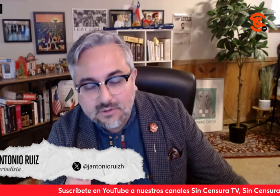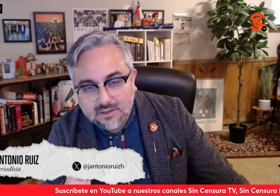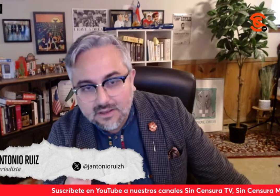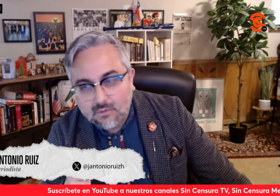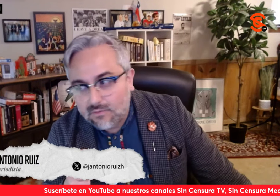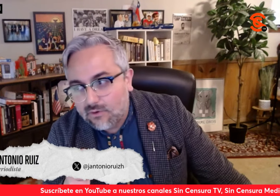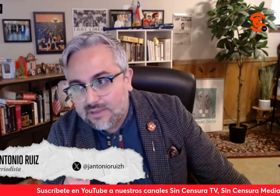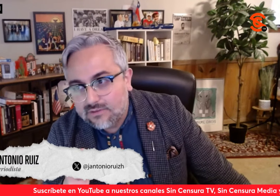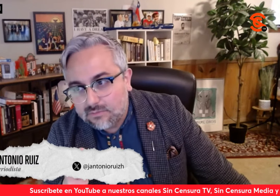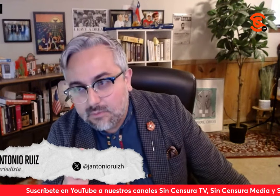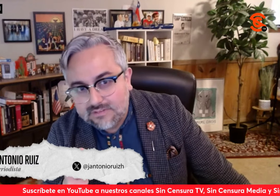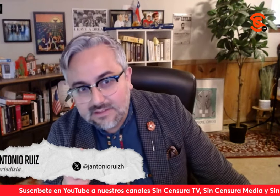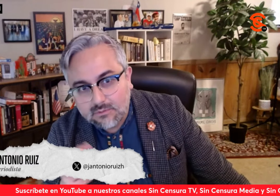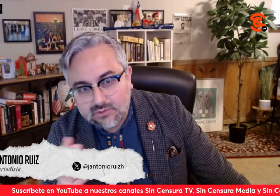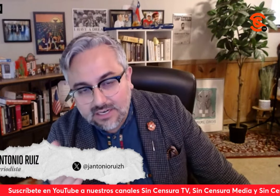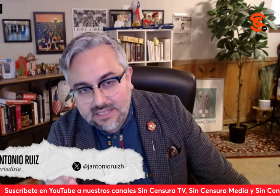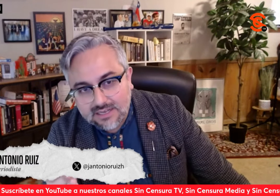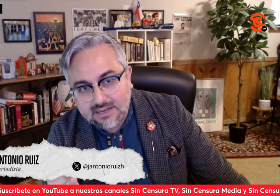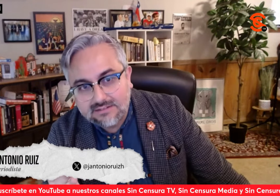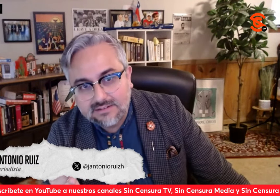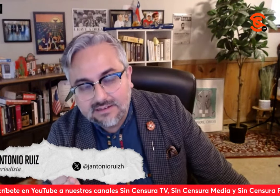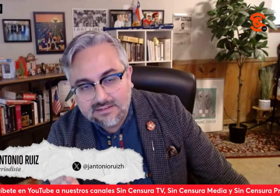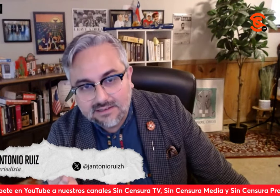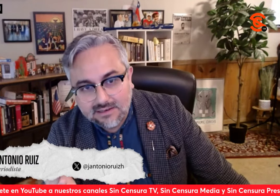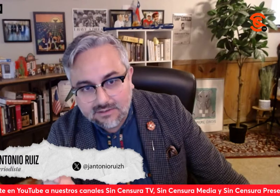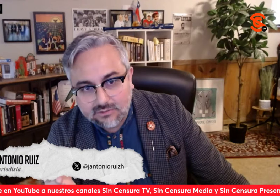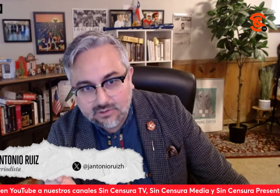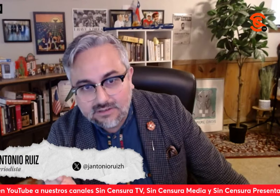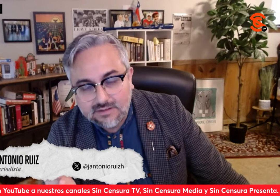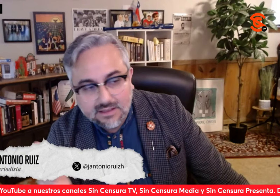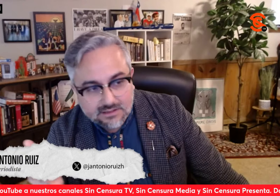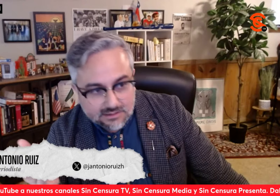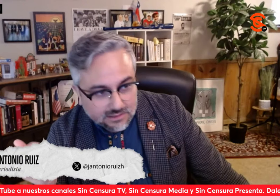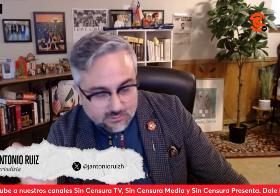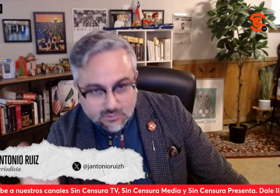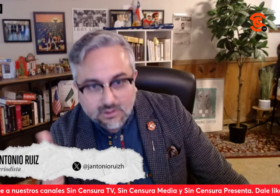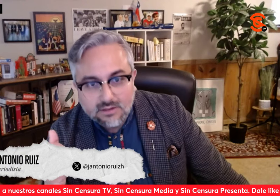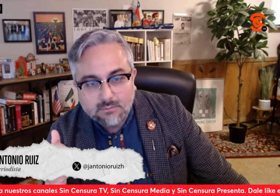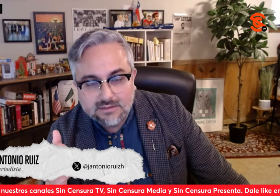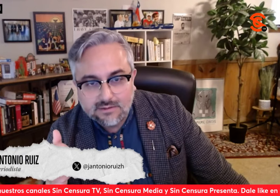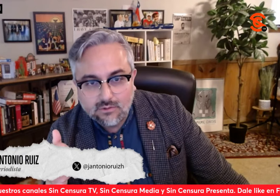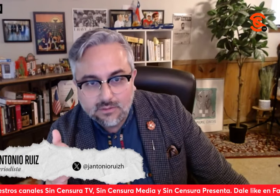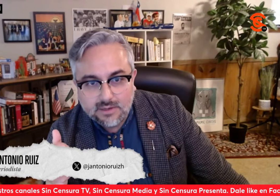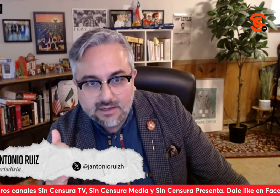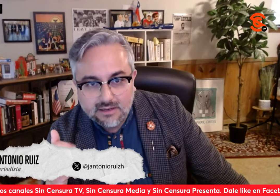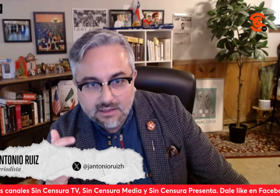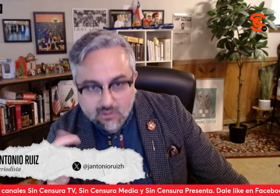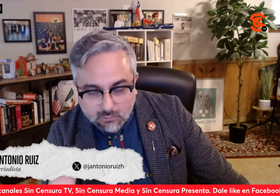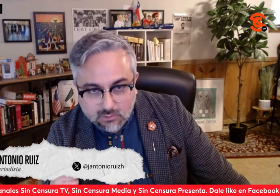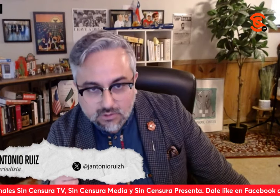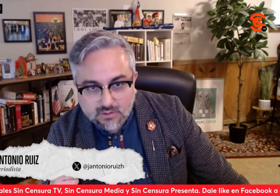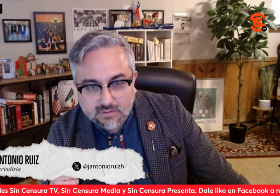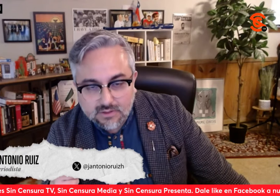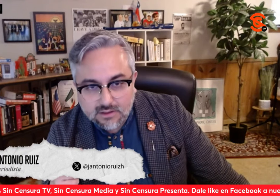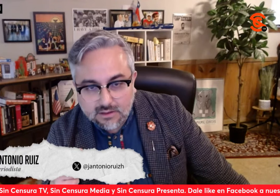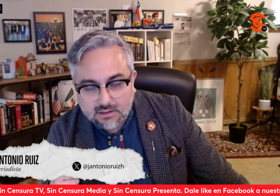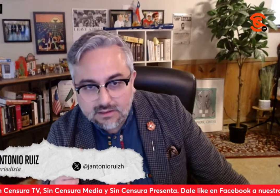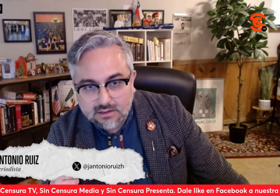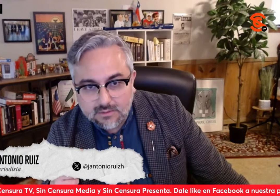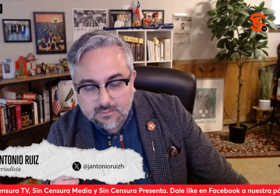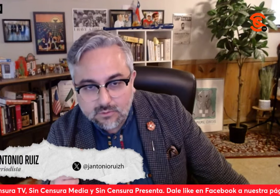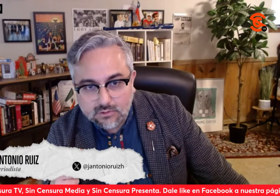es cierto cuando años después se demostraría gracias a las declaraciones de tanto Marcelo de breg como